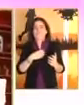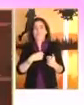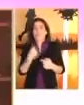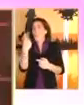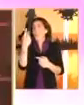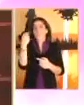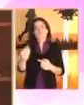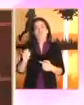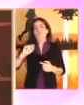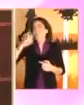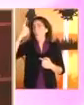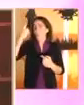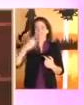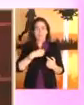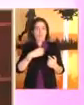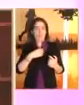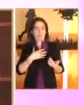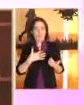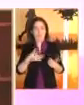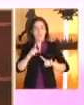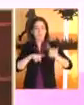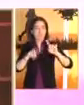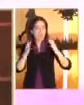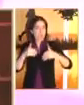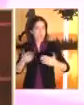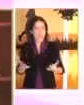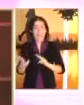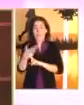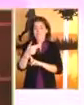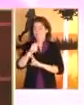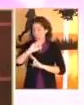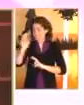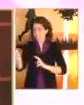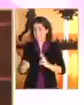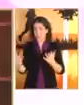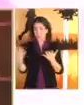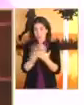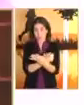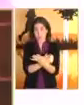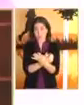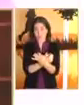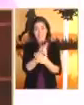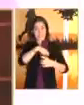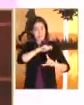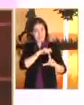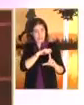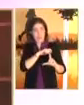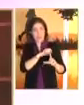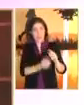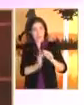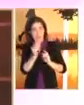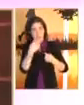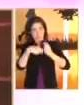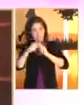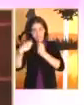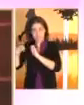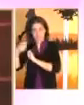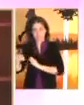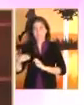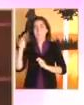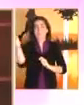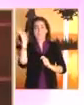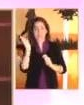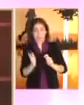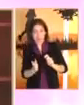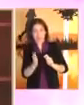conflicto. No tenemos ningún conflicto. Quiero decir, todos los pescados que se producen en España, por ejemplo, tanto en el Mediterráneo como